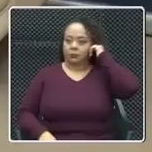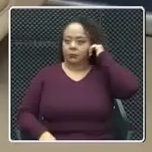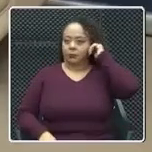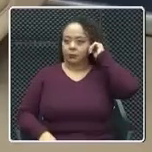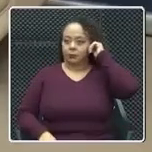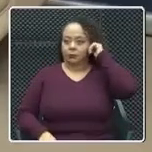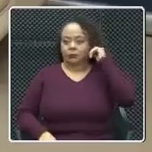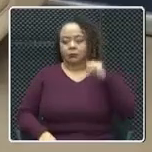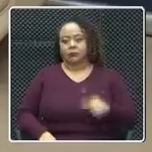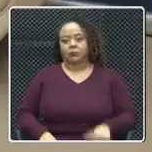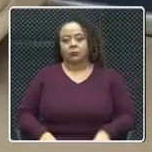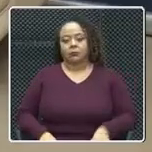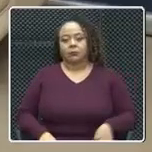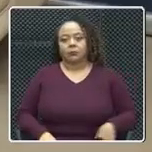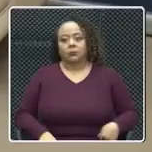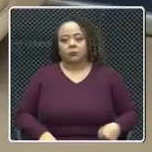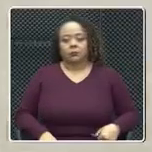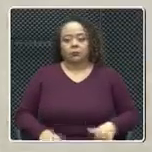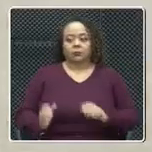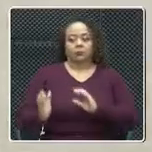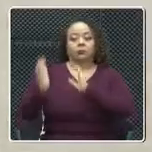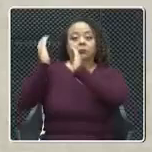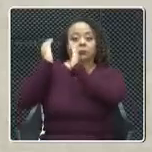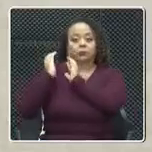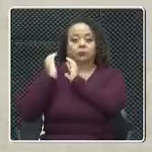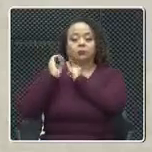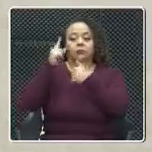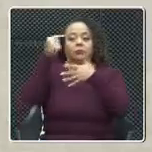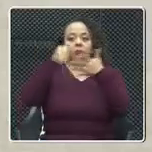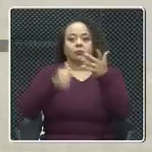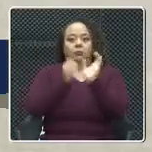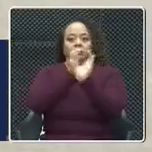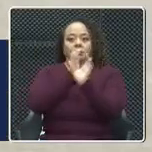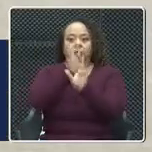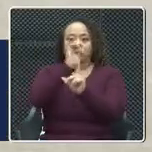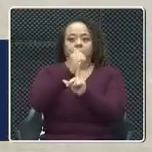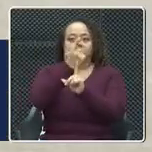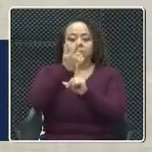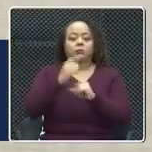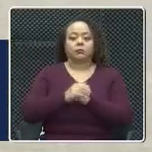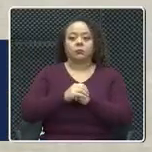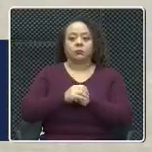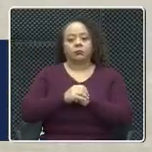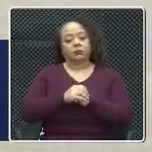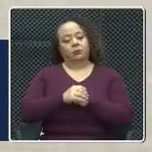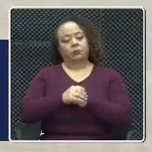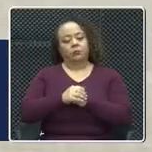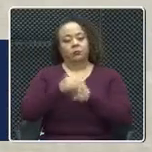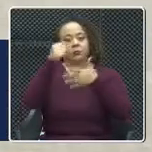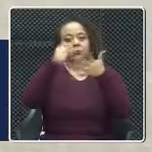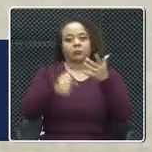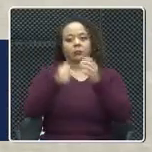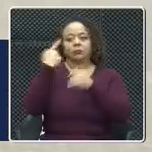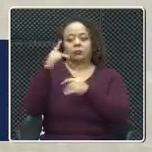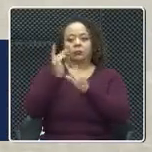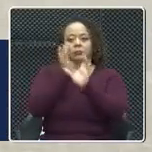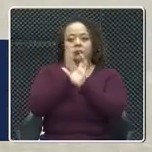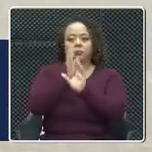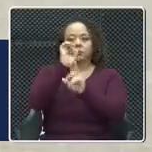tenemos. Sí. Okay. La sobrecarga es un factor psicosocial, uh-huh, ¿verdad? Es un factor de riesgo psicosocial, uh-huh,